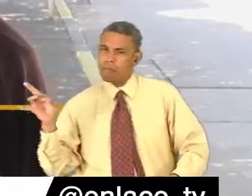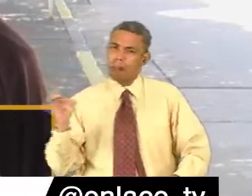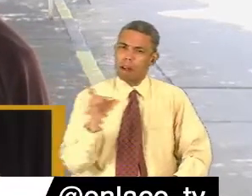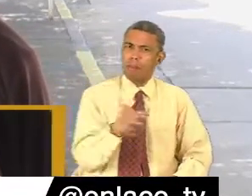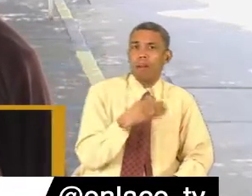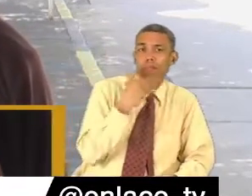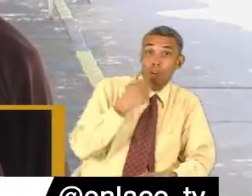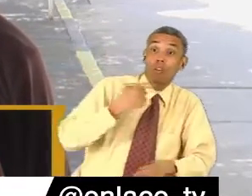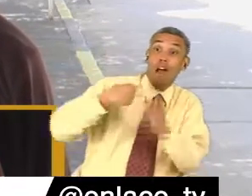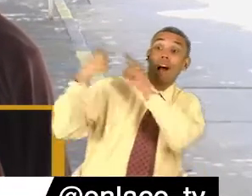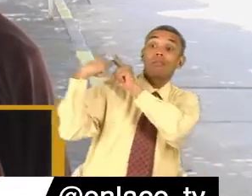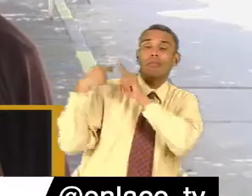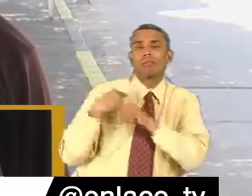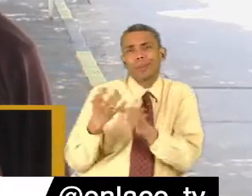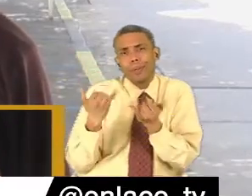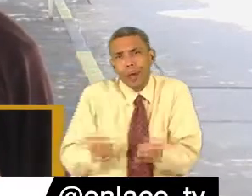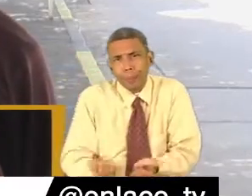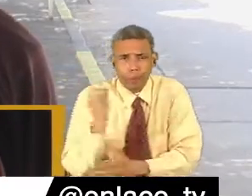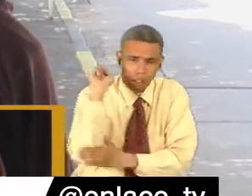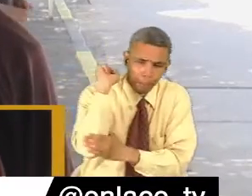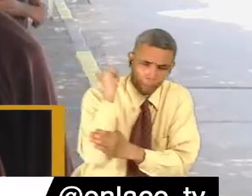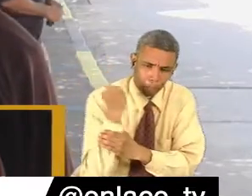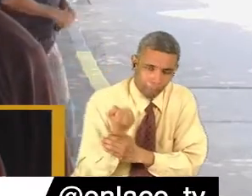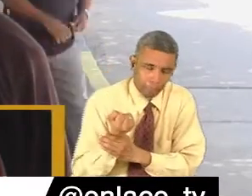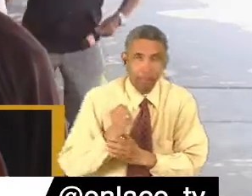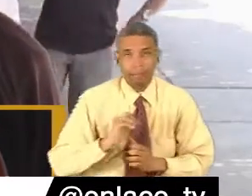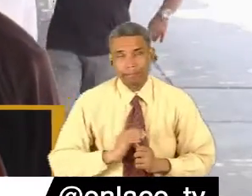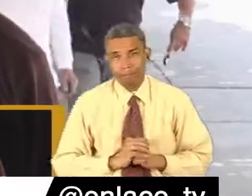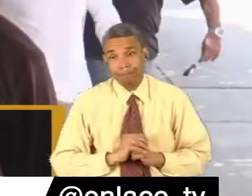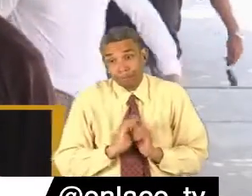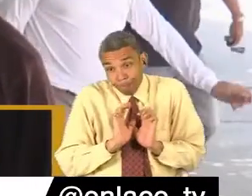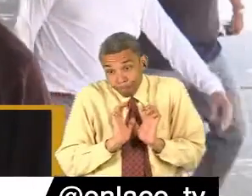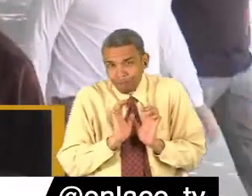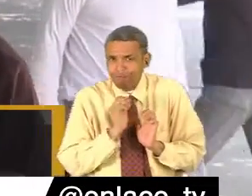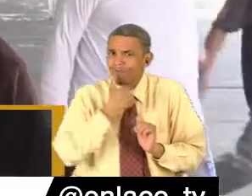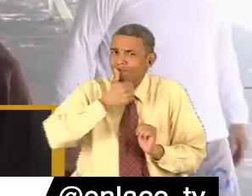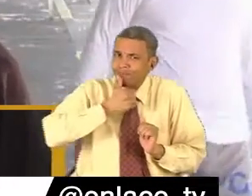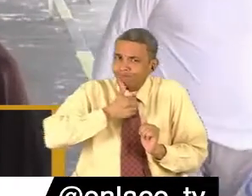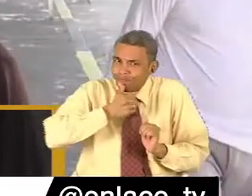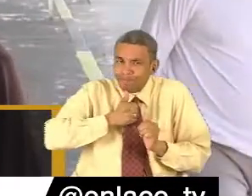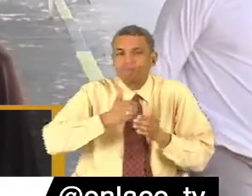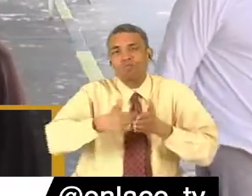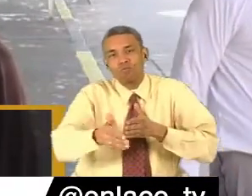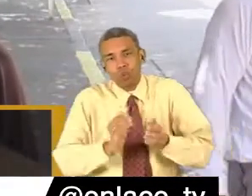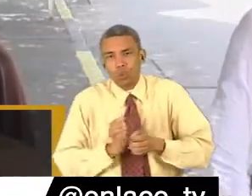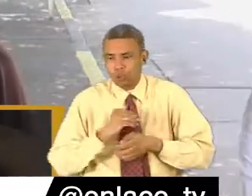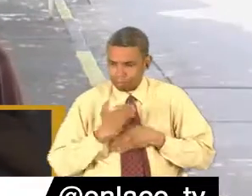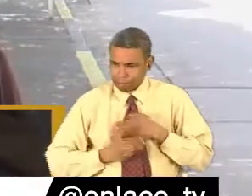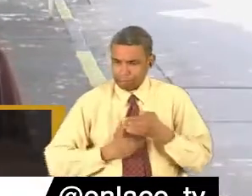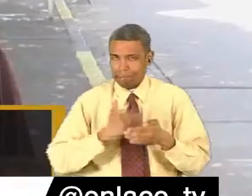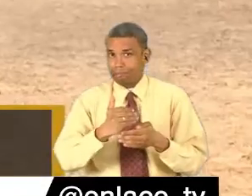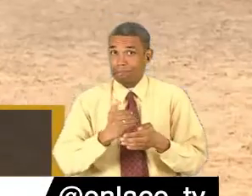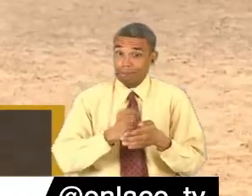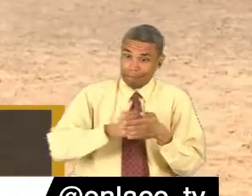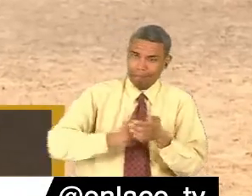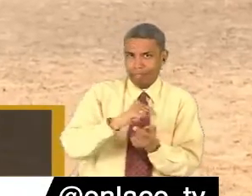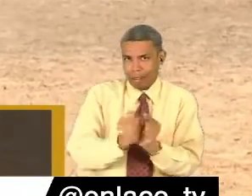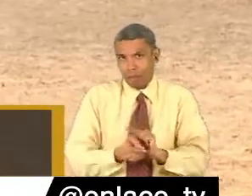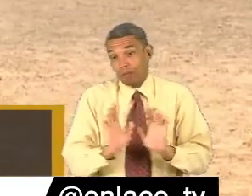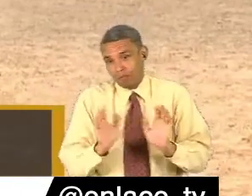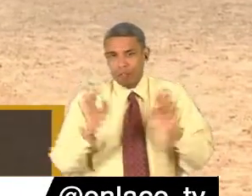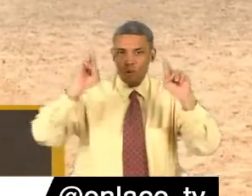este campeonato pues hemos estado un poquito flojos, pero ahí vamos mirando en el transcurso del campeonato, vamos a tratar de mejorar. Los